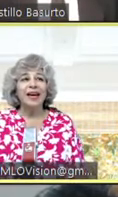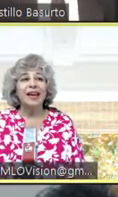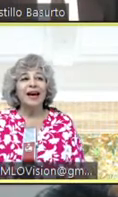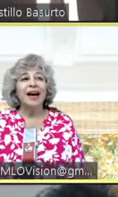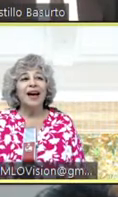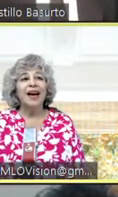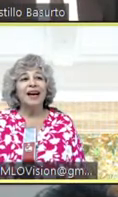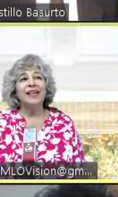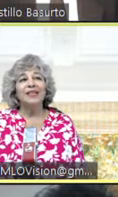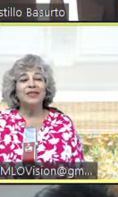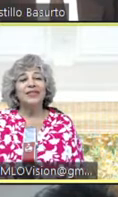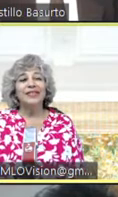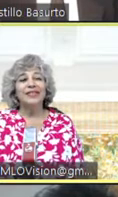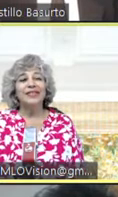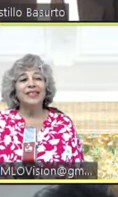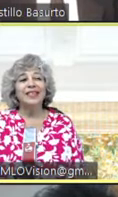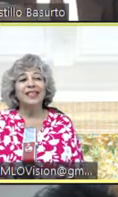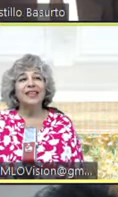que